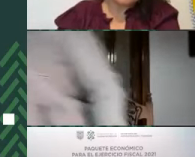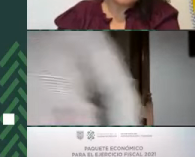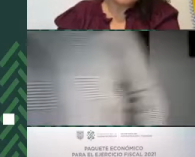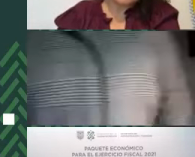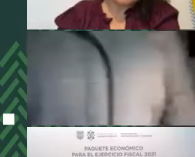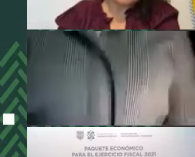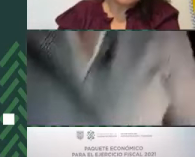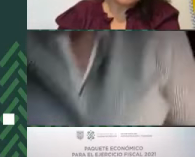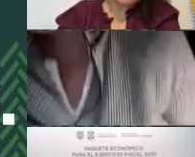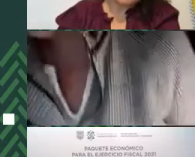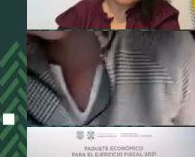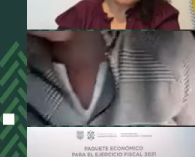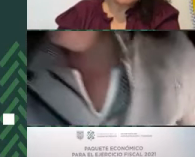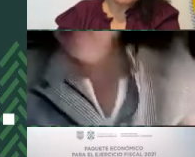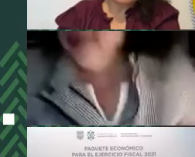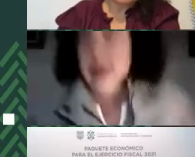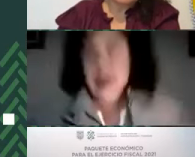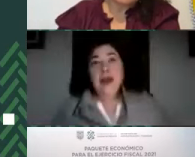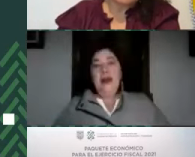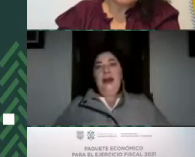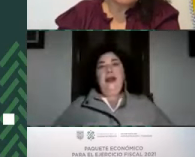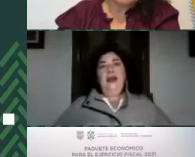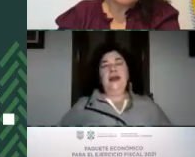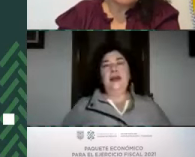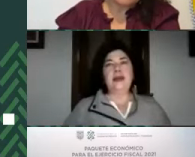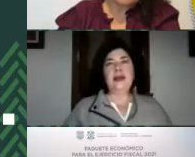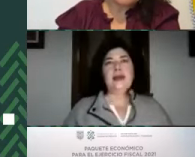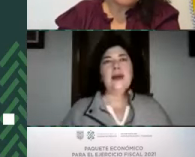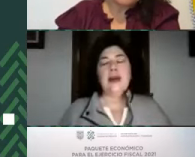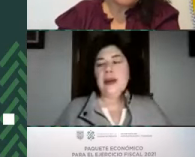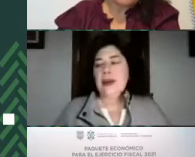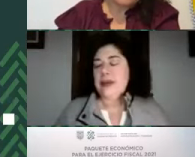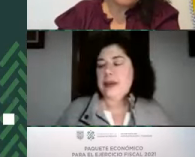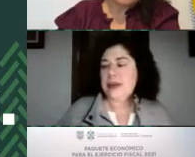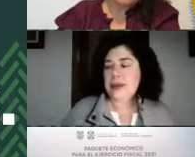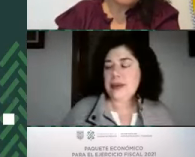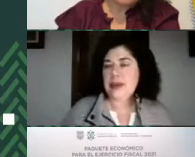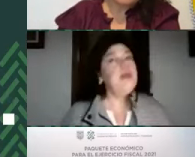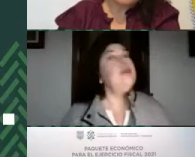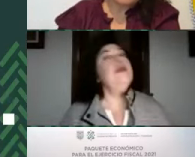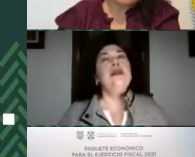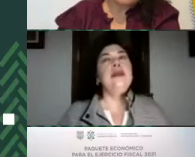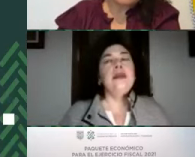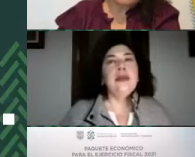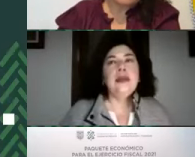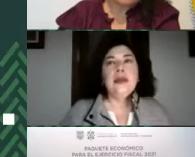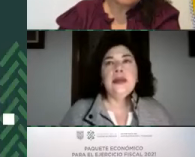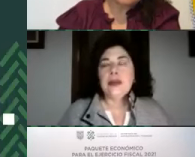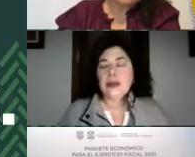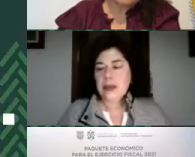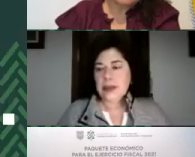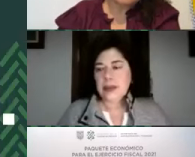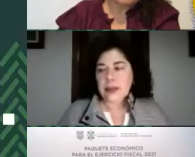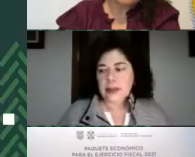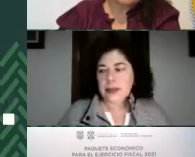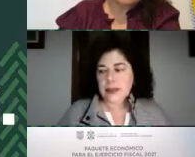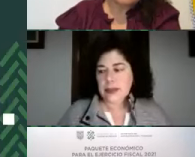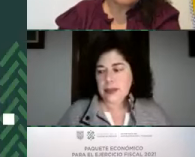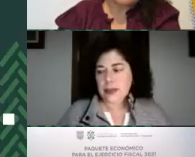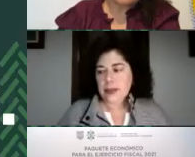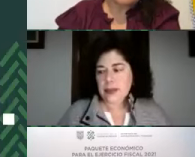Ciudad innovadora y de derechos. En respeto a los principios pro persona y de justicia tributaria establecidos